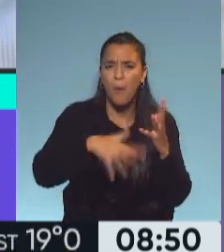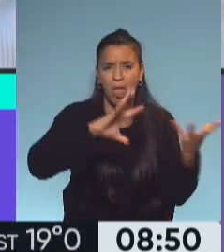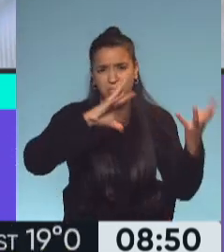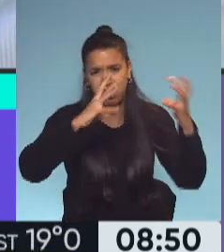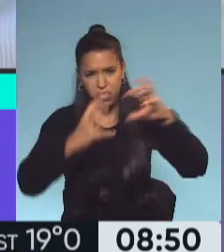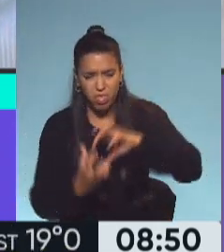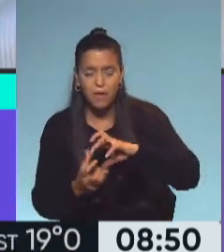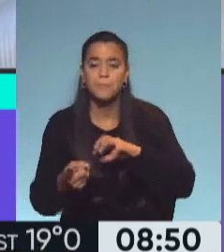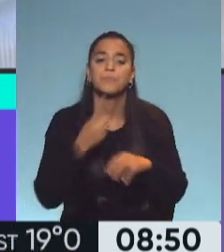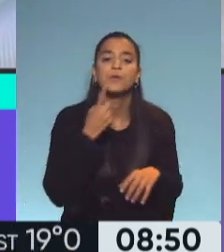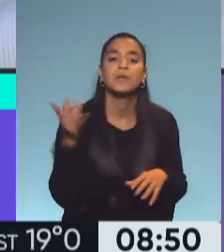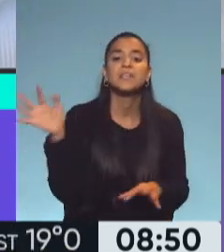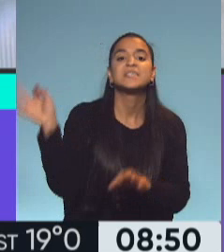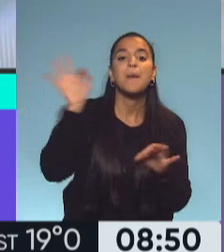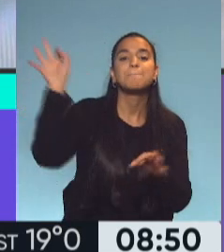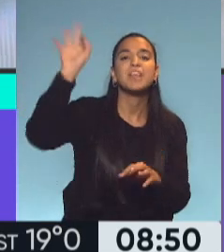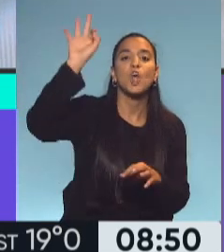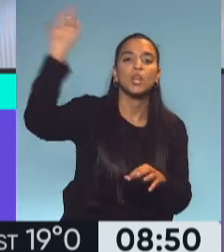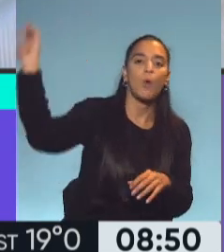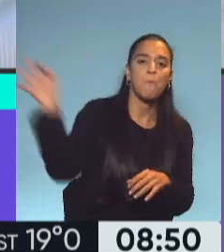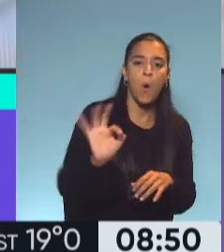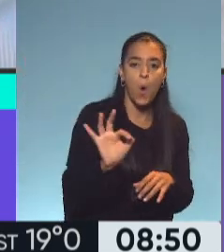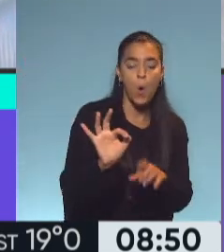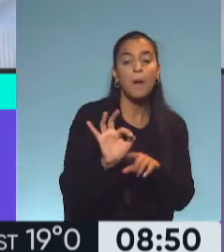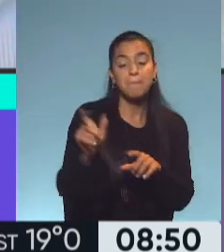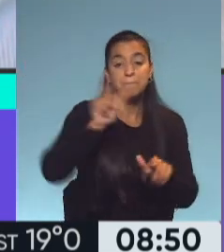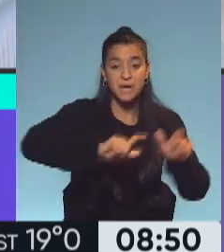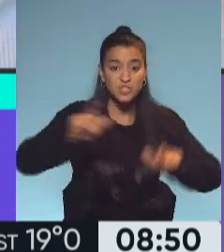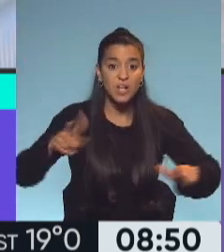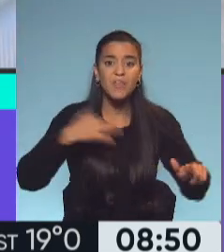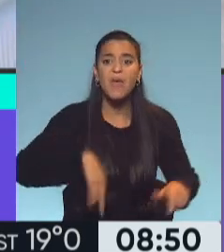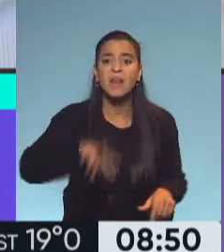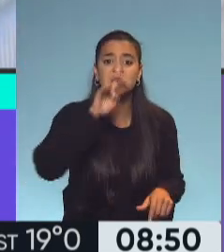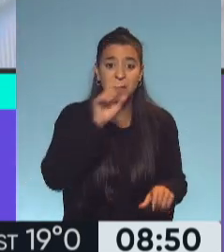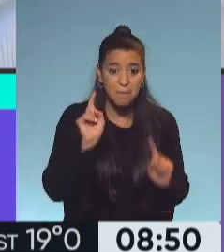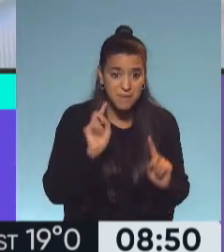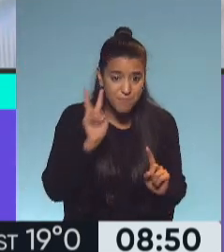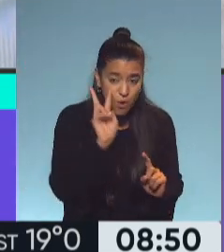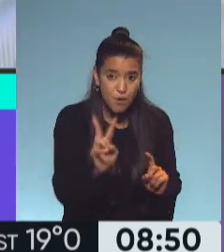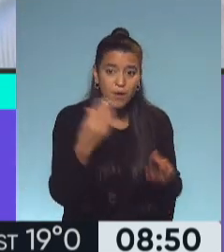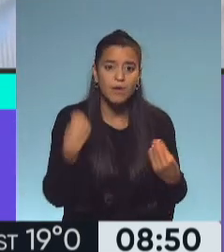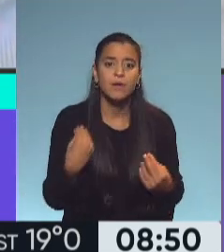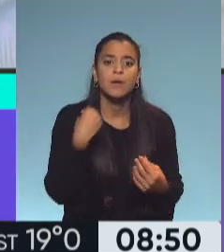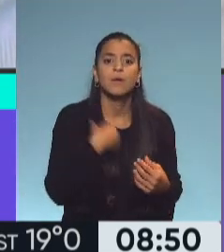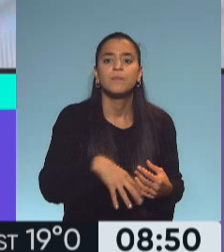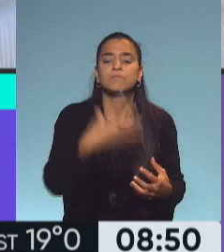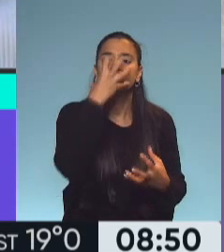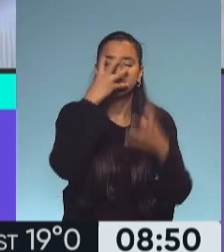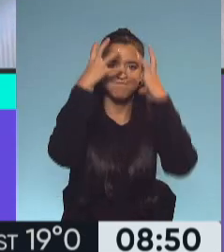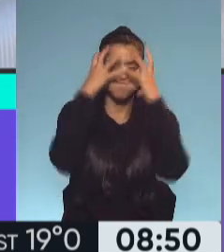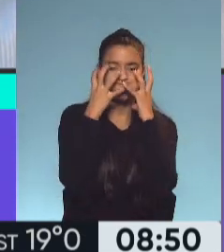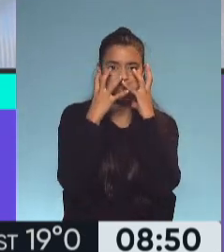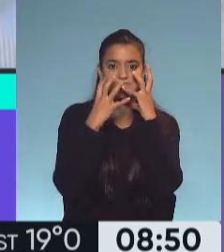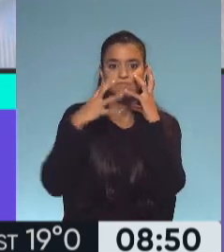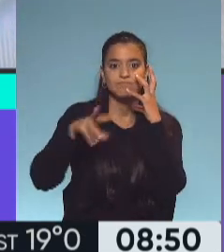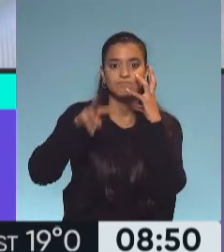a través de la llegada de un meteorito y los personajes tienen que respirar, como lo ves en estas imágenes, con una escafandra.